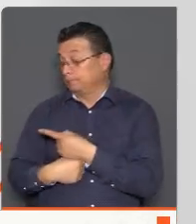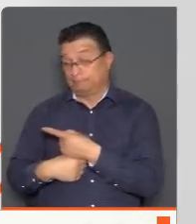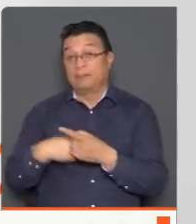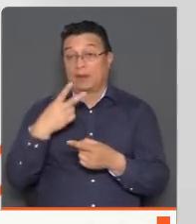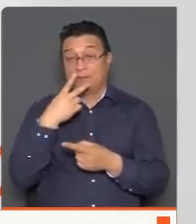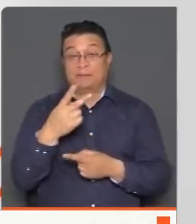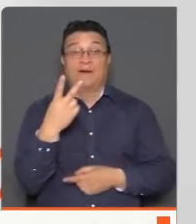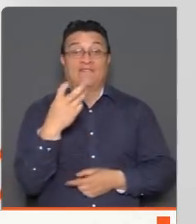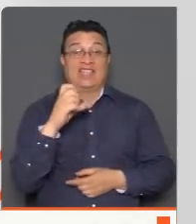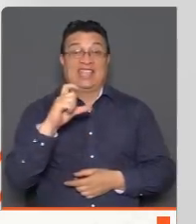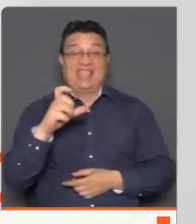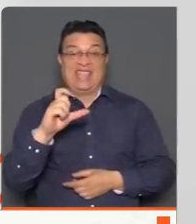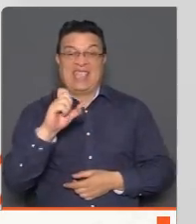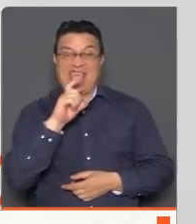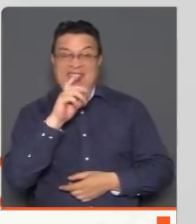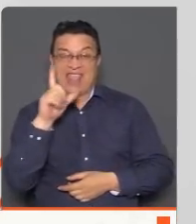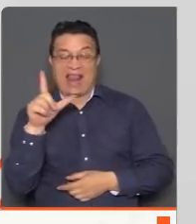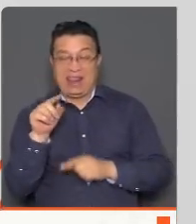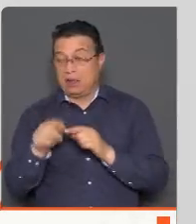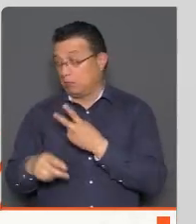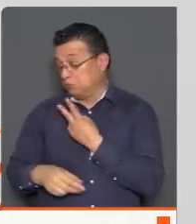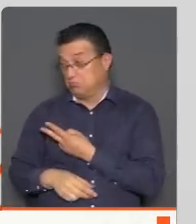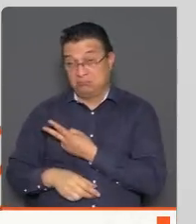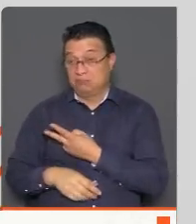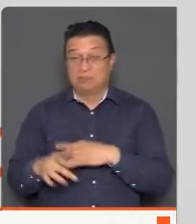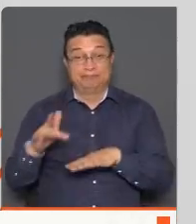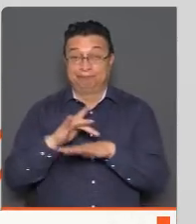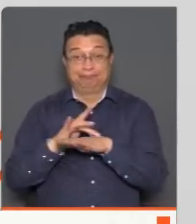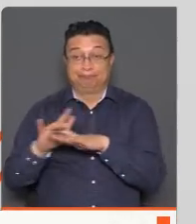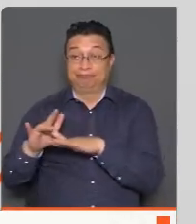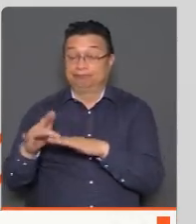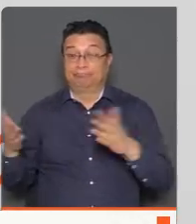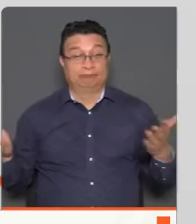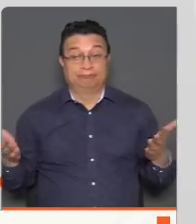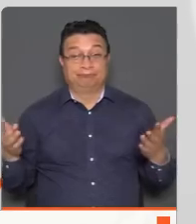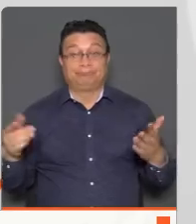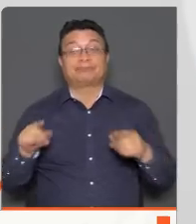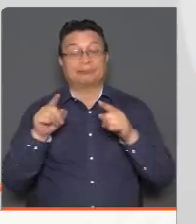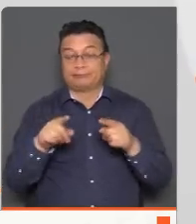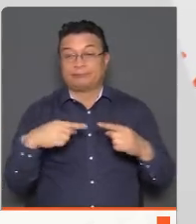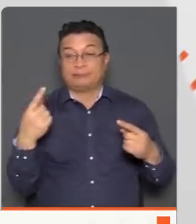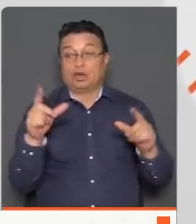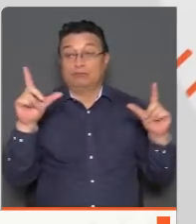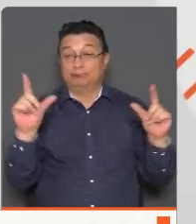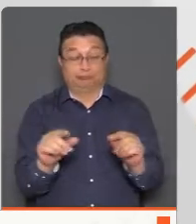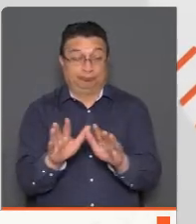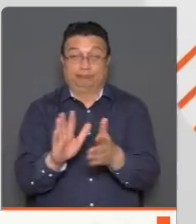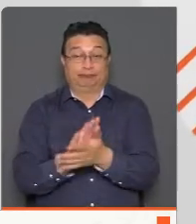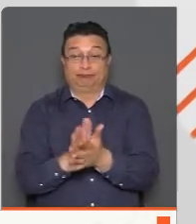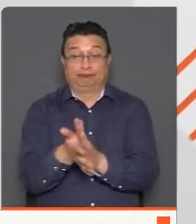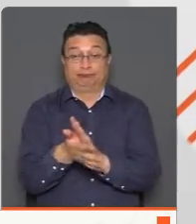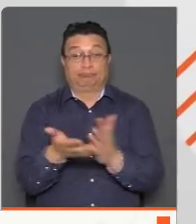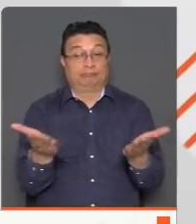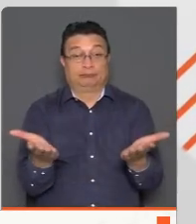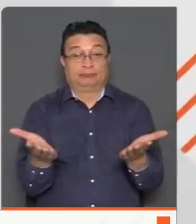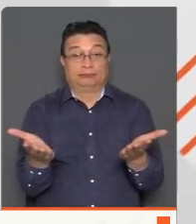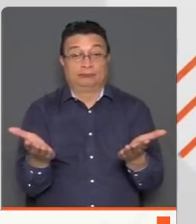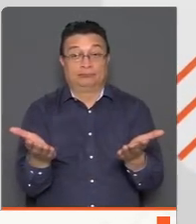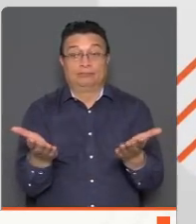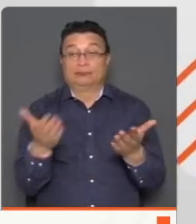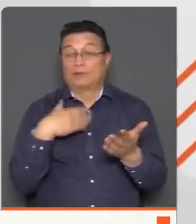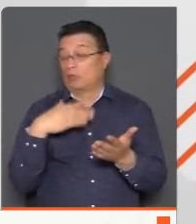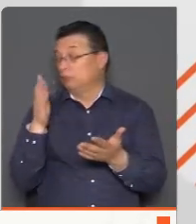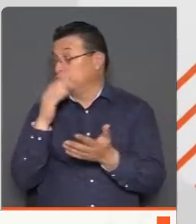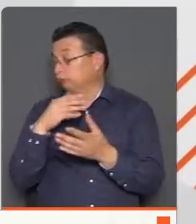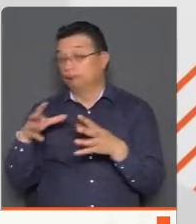vegetales, como ustedes pueden notar, no tenemos mercadería, esto es todo lo que nos queda, solo esto lo tenemos agrupado